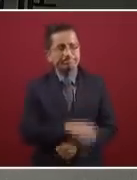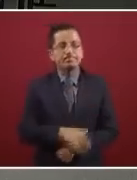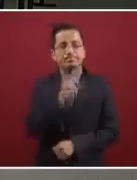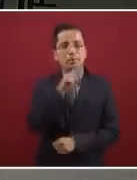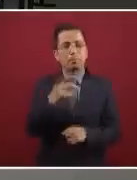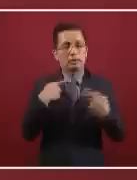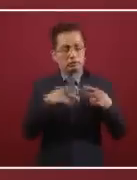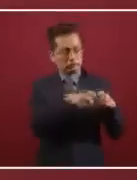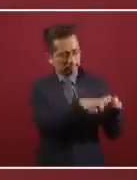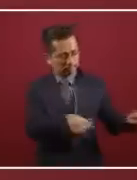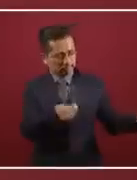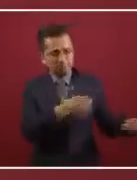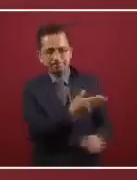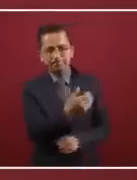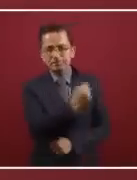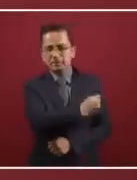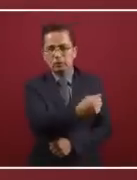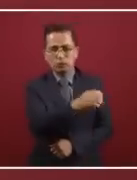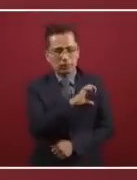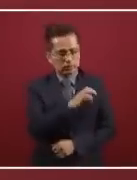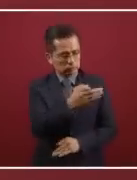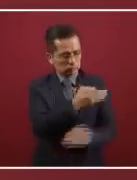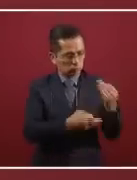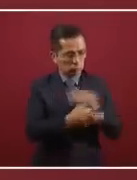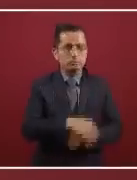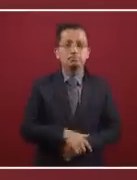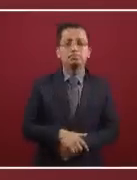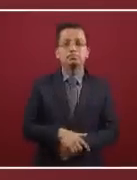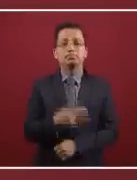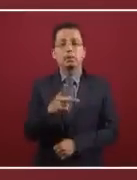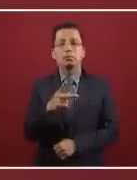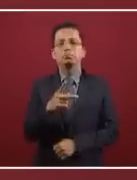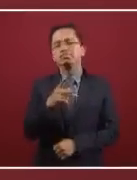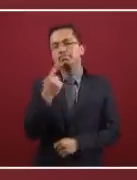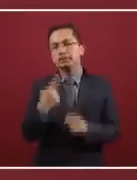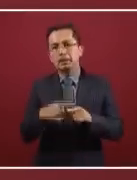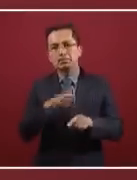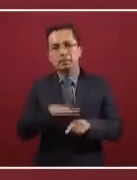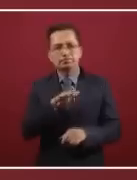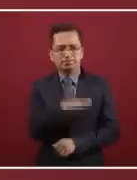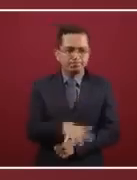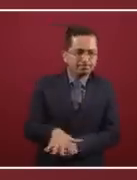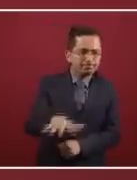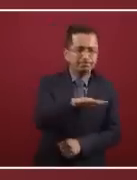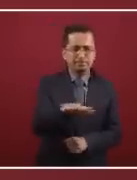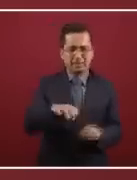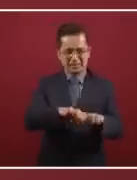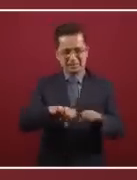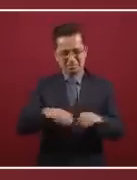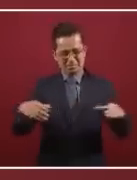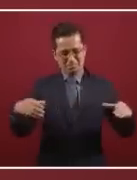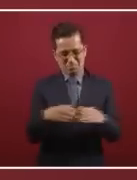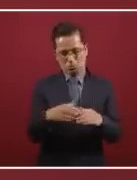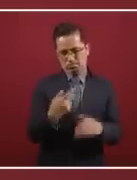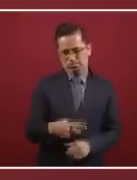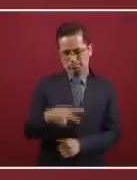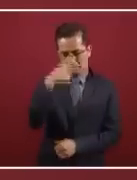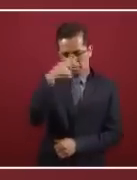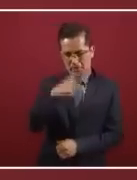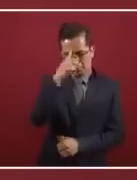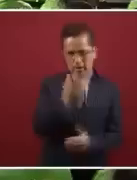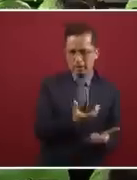afecto a cada uno también, pero sobre todo a ustedes, a la selección mexicana que participó en estos Juegos Panamericanos en